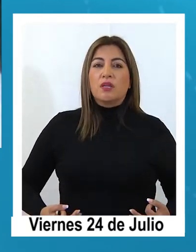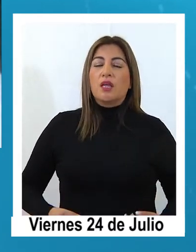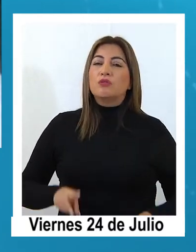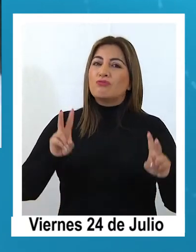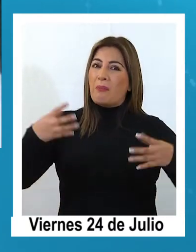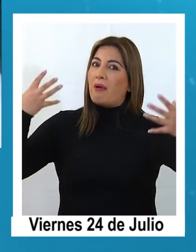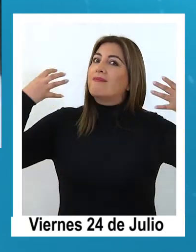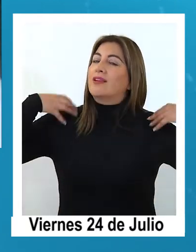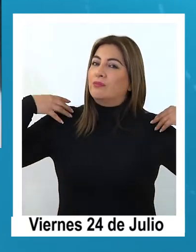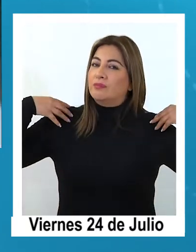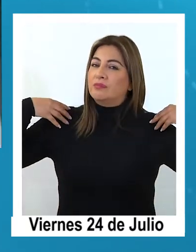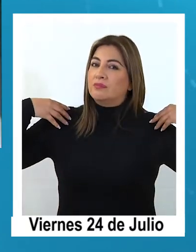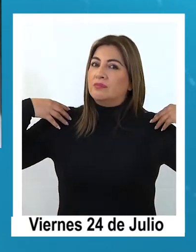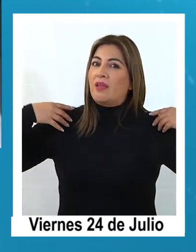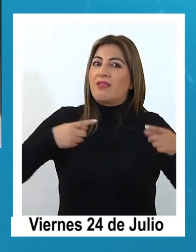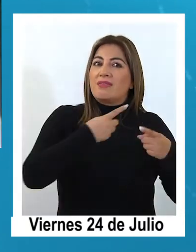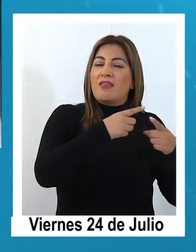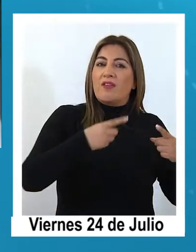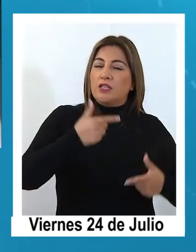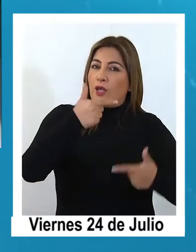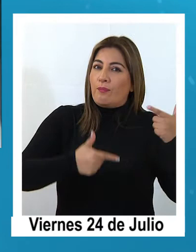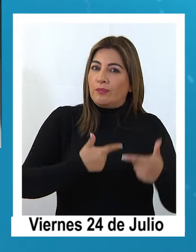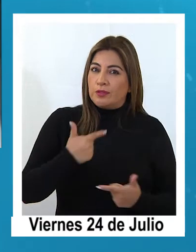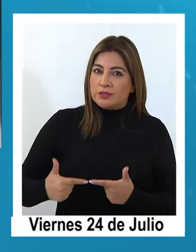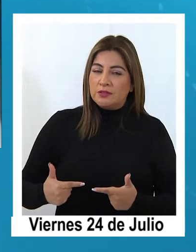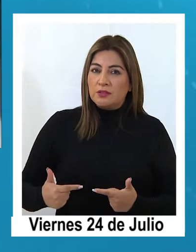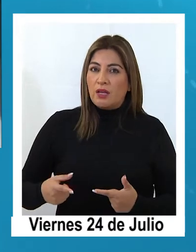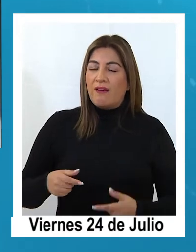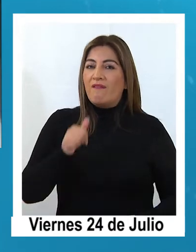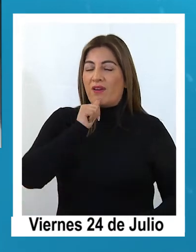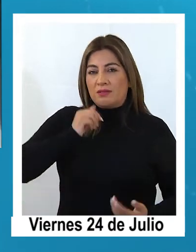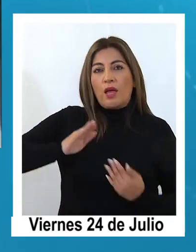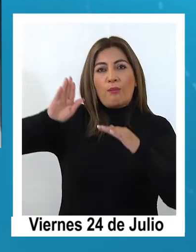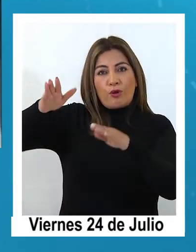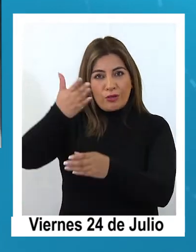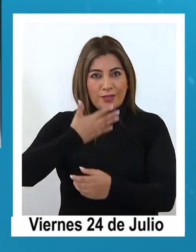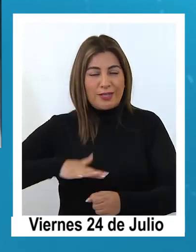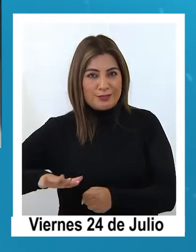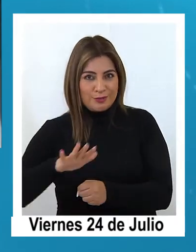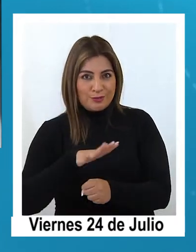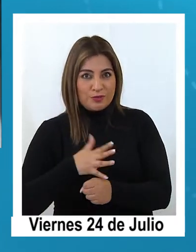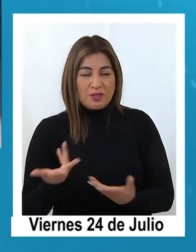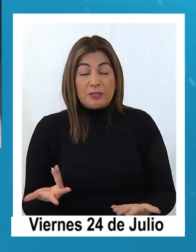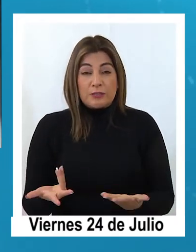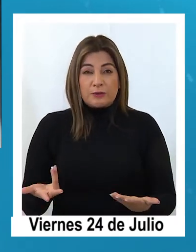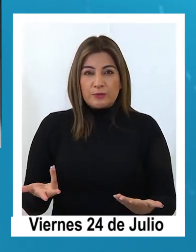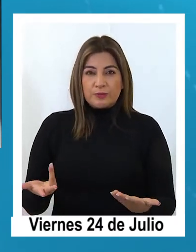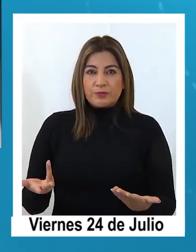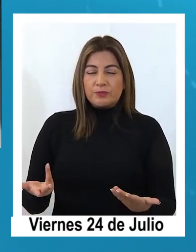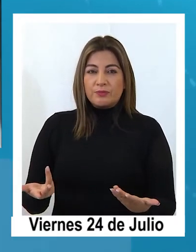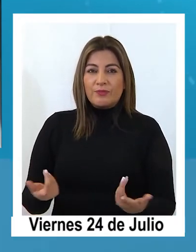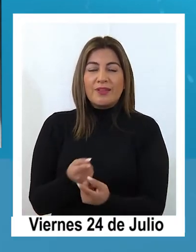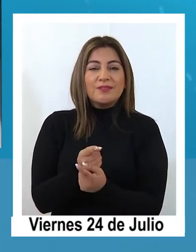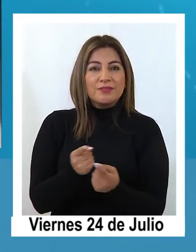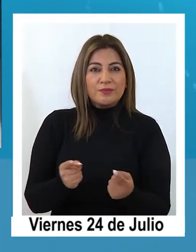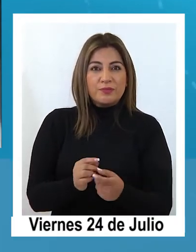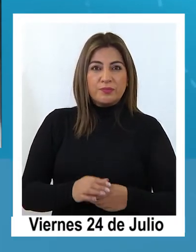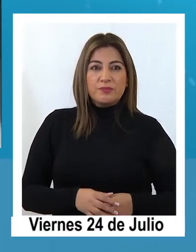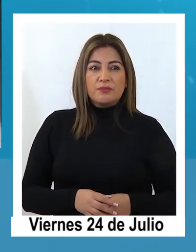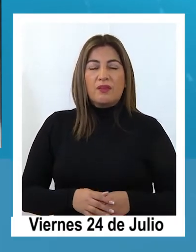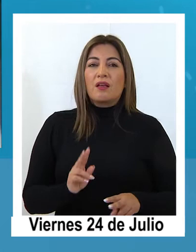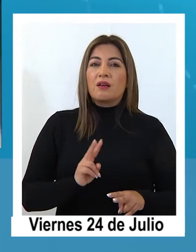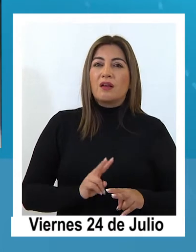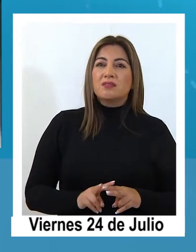muy responsable si las distintas fuerzas políticas no apoyasen esta situación. ¿Cuál puede ser la variable que